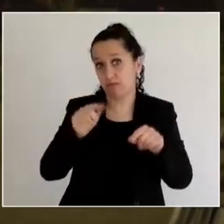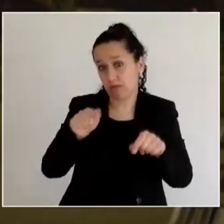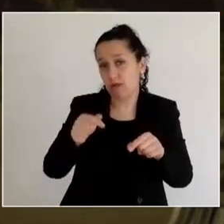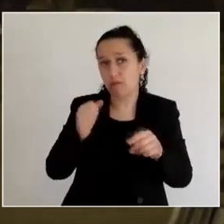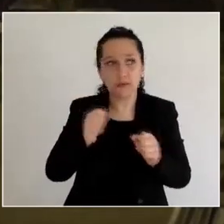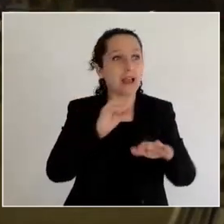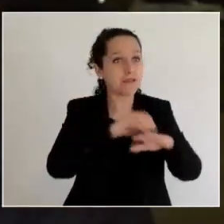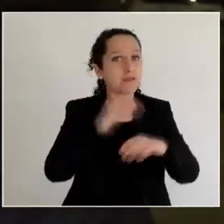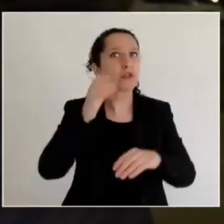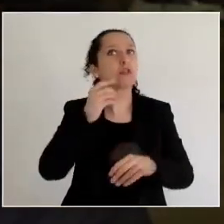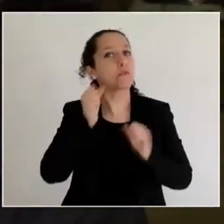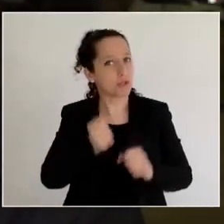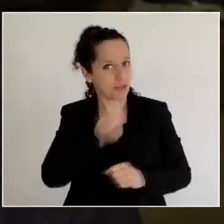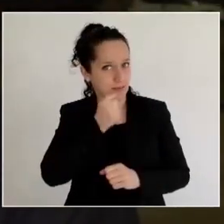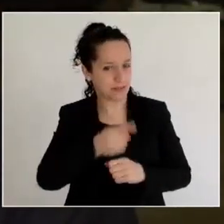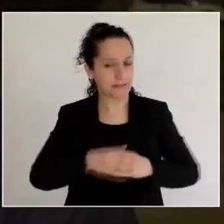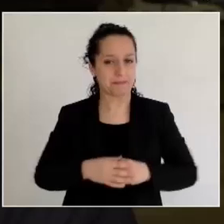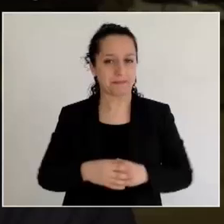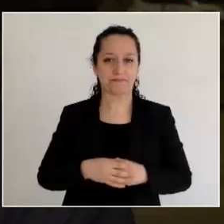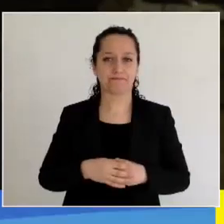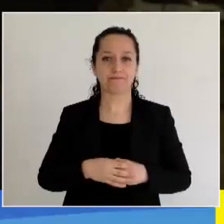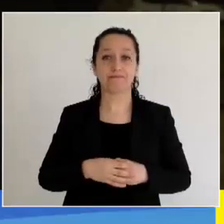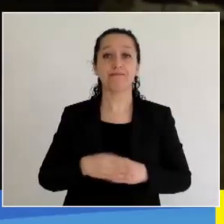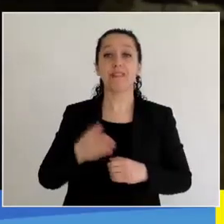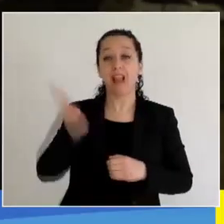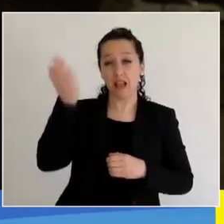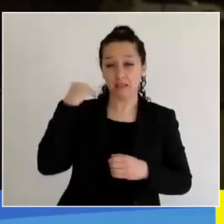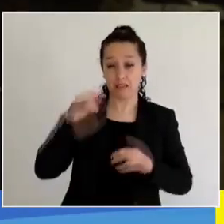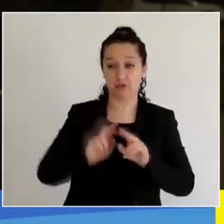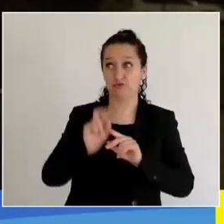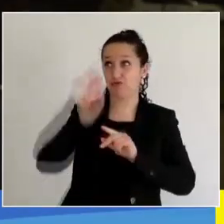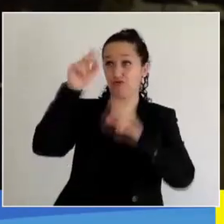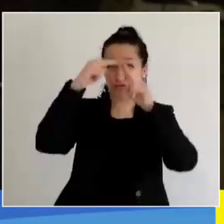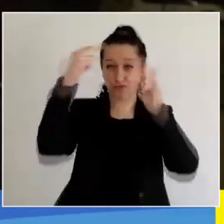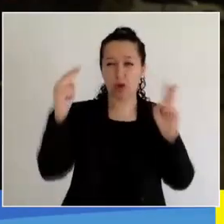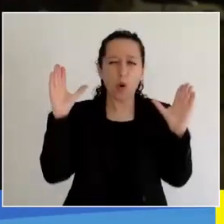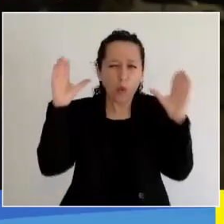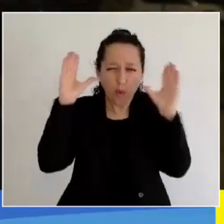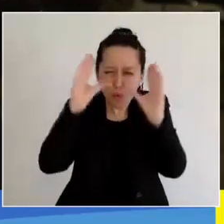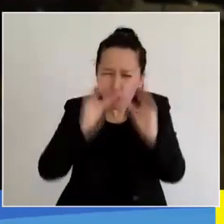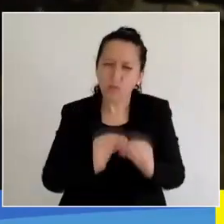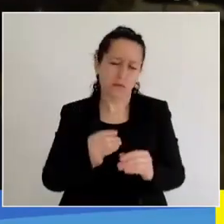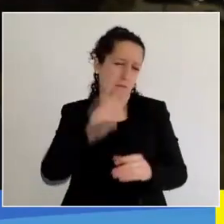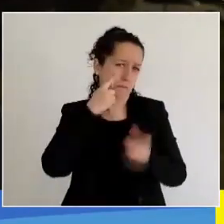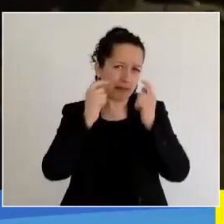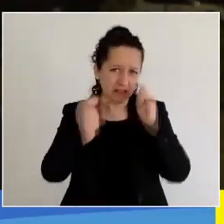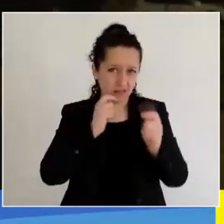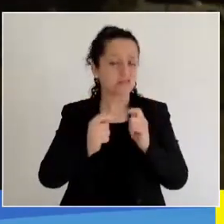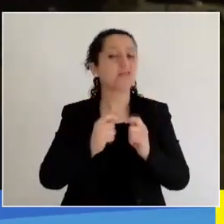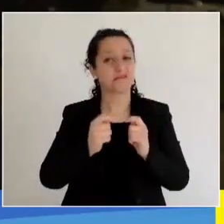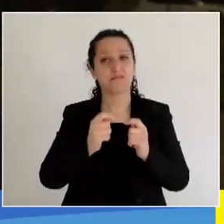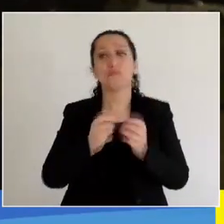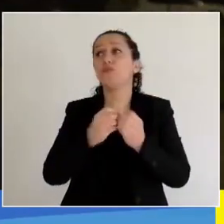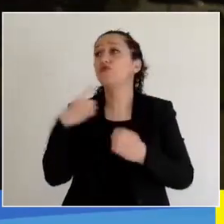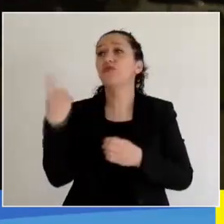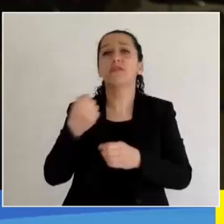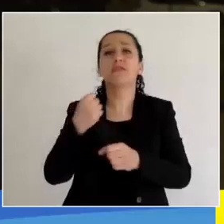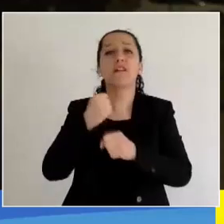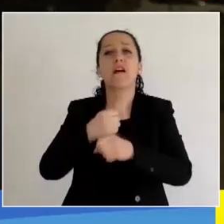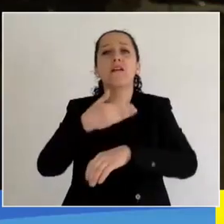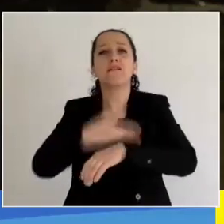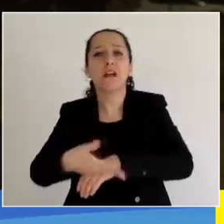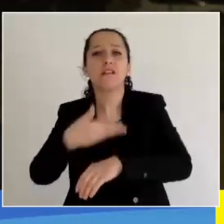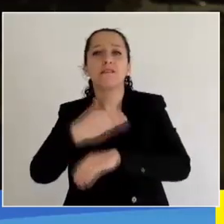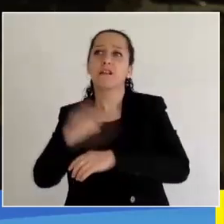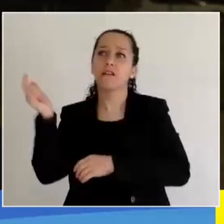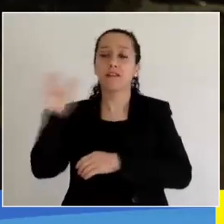acá en Concepción. O sea, la pasarela era una boca de lobo, era muy peligroso, muchos de nuestros vecinos son trabajadores que llegan tarde,